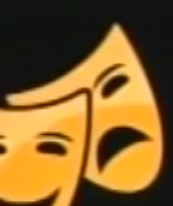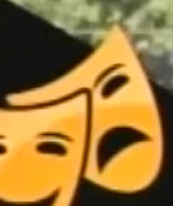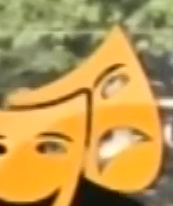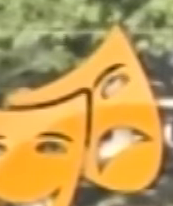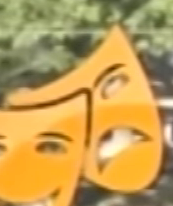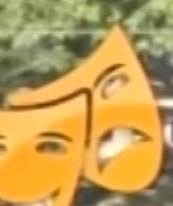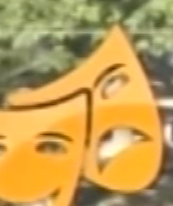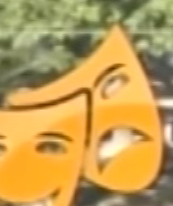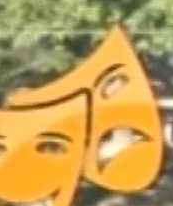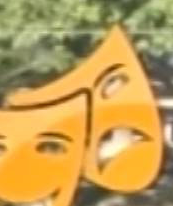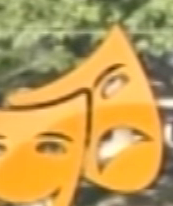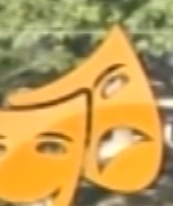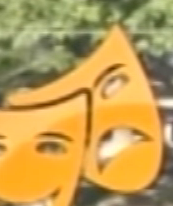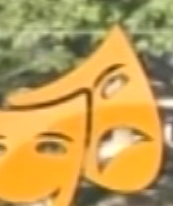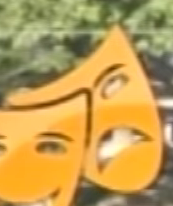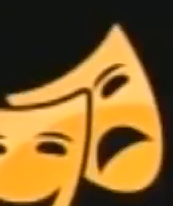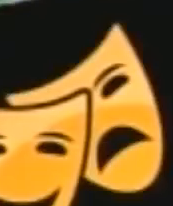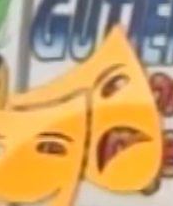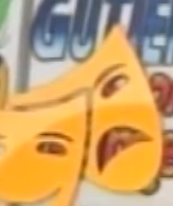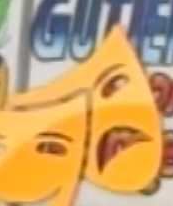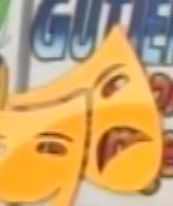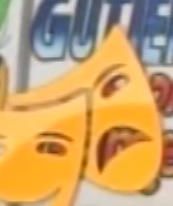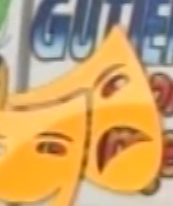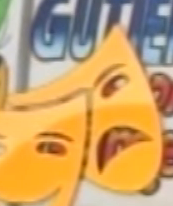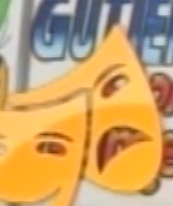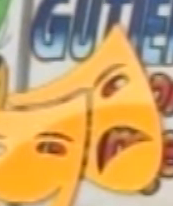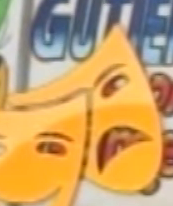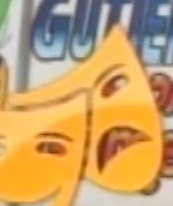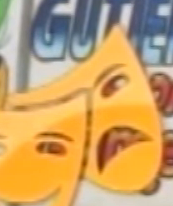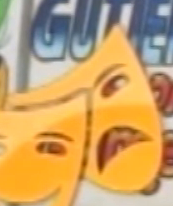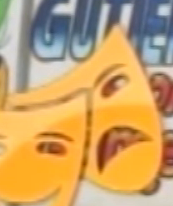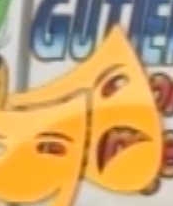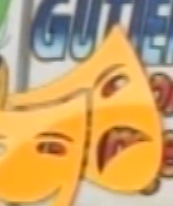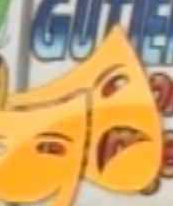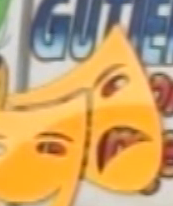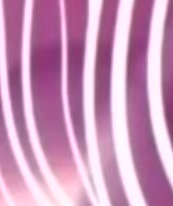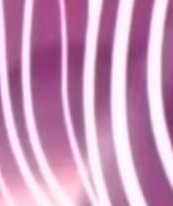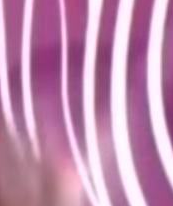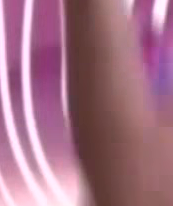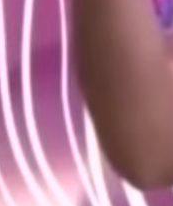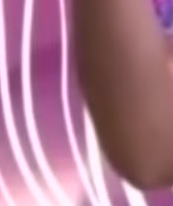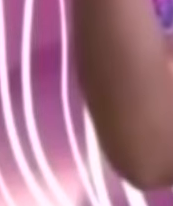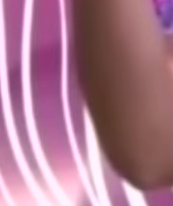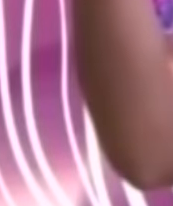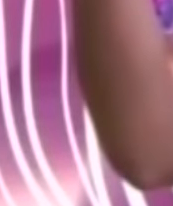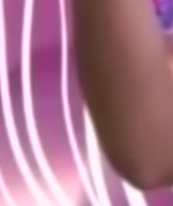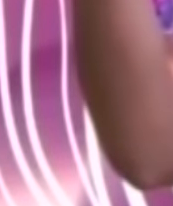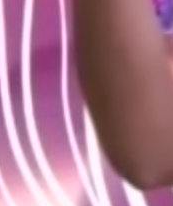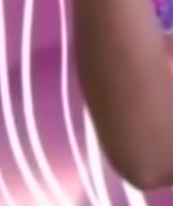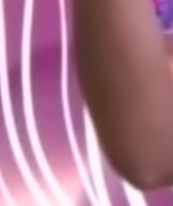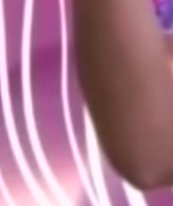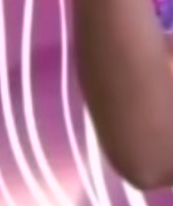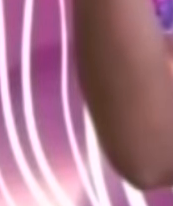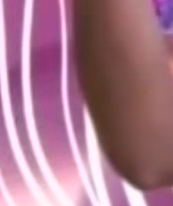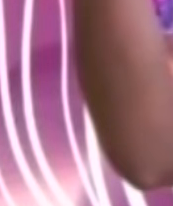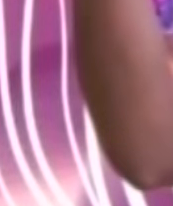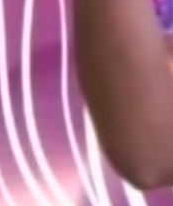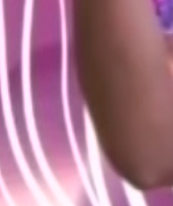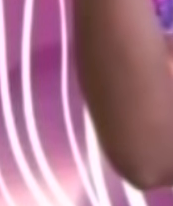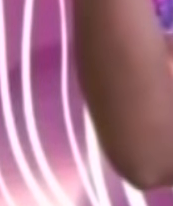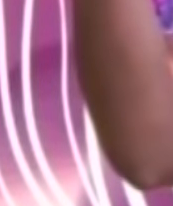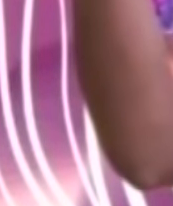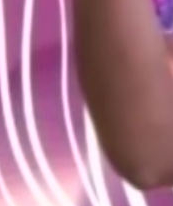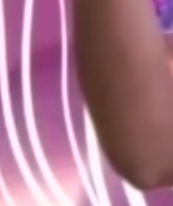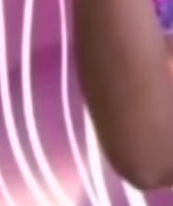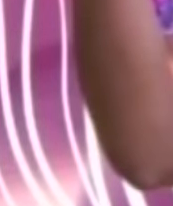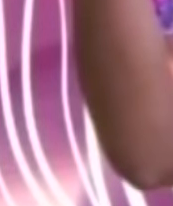mañana sonando música de carnaval bajo el palo de mango. No necesita techo. Hola, ¿qué tal, amigos? Les habla Caliope y los invito este 11